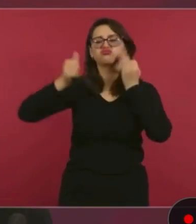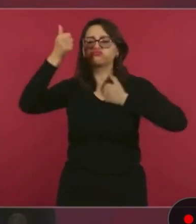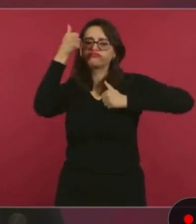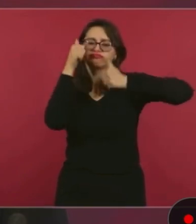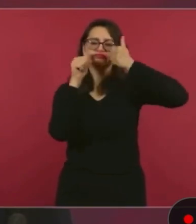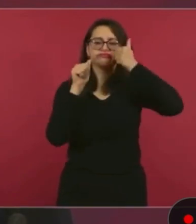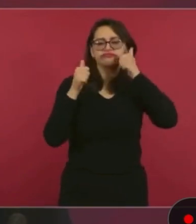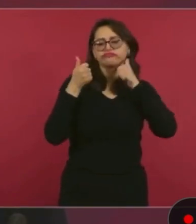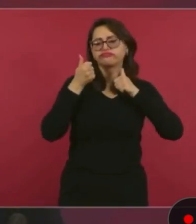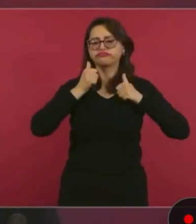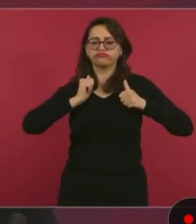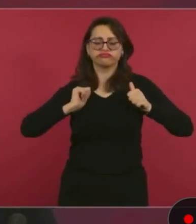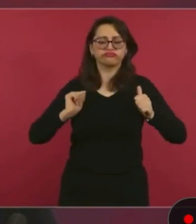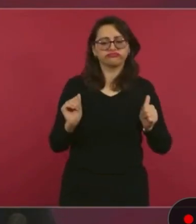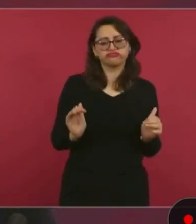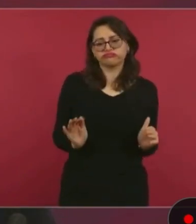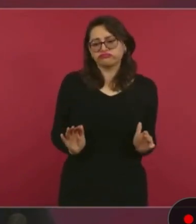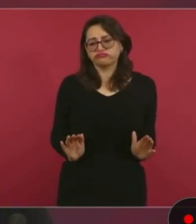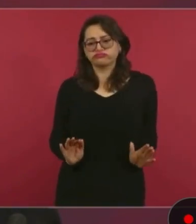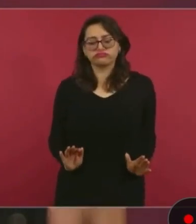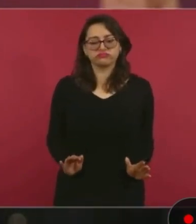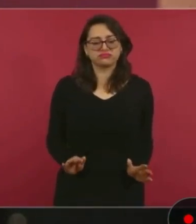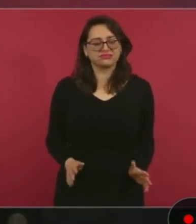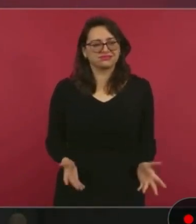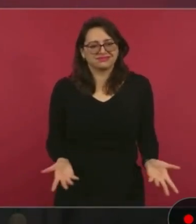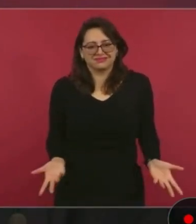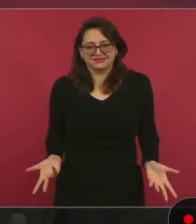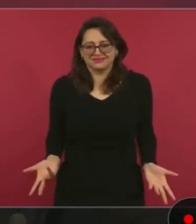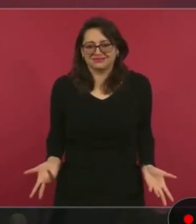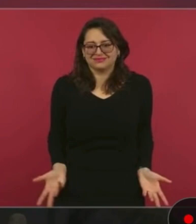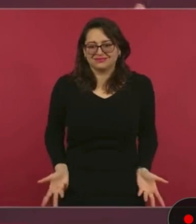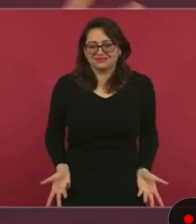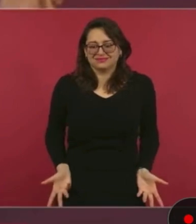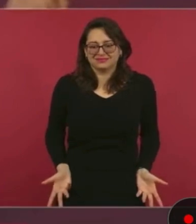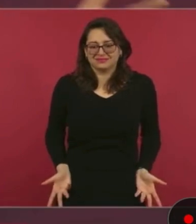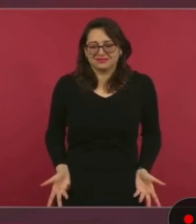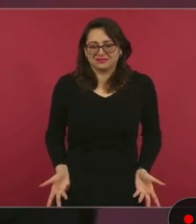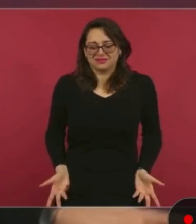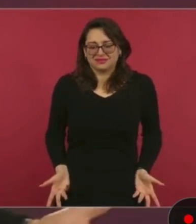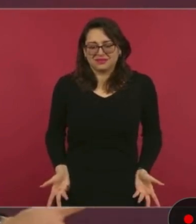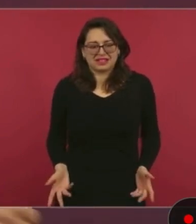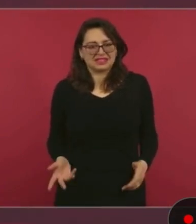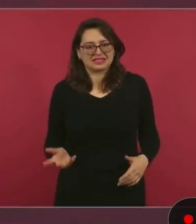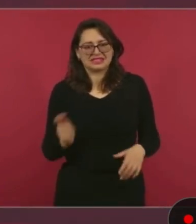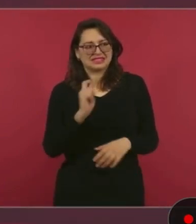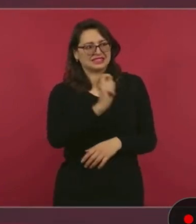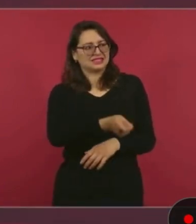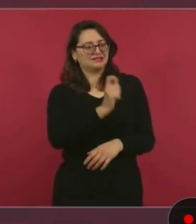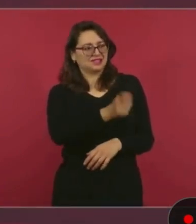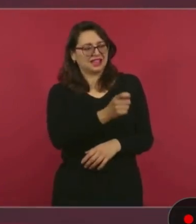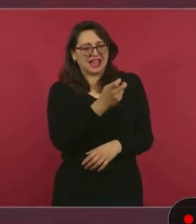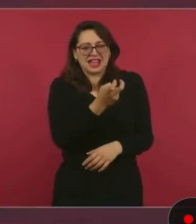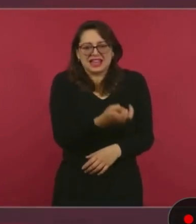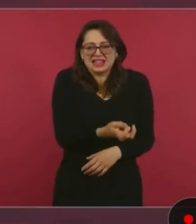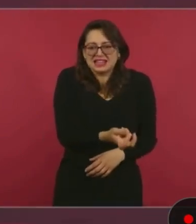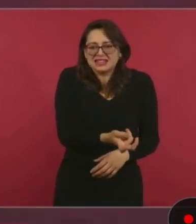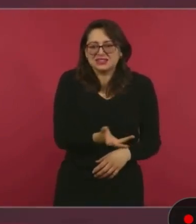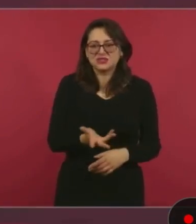de alto nivel. Y es la anécdota esa que les he